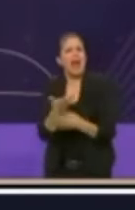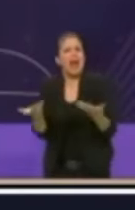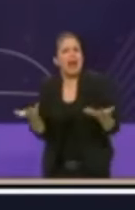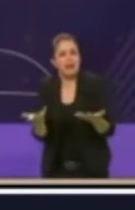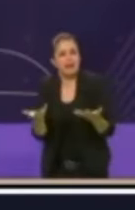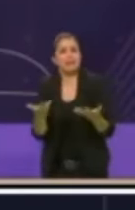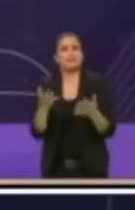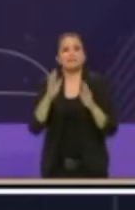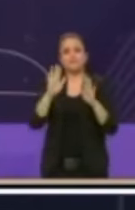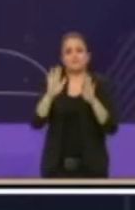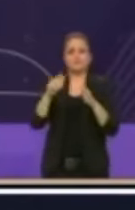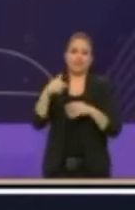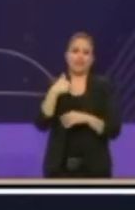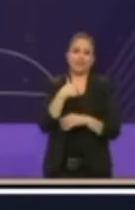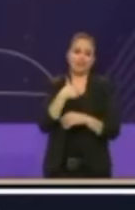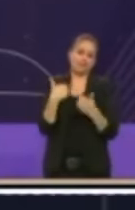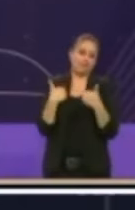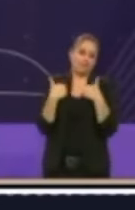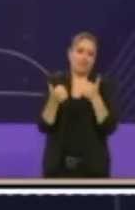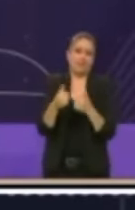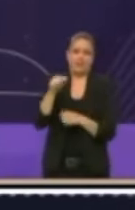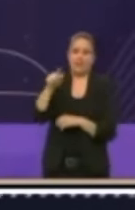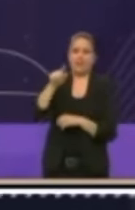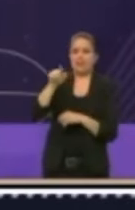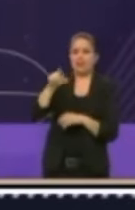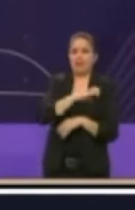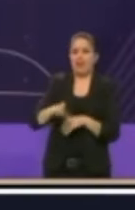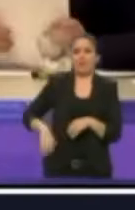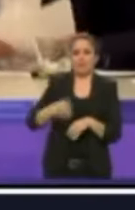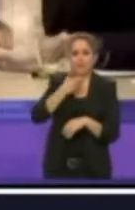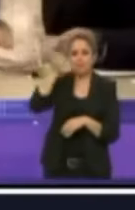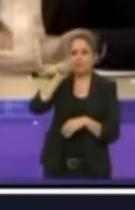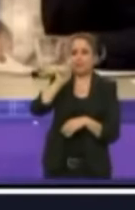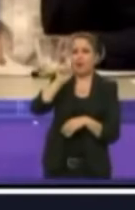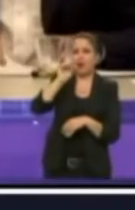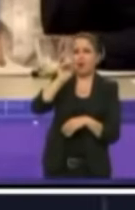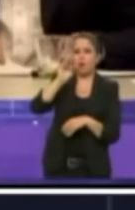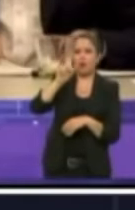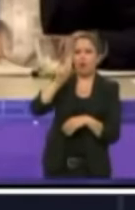muy poco real. Ahora, en los debates es muy importante.